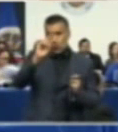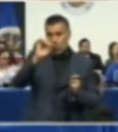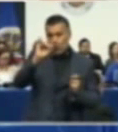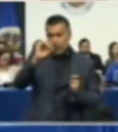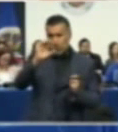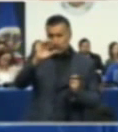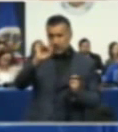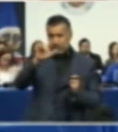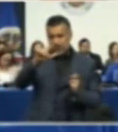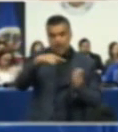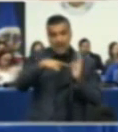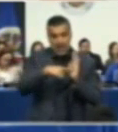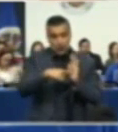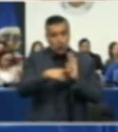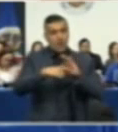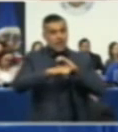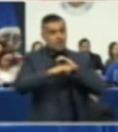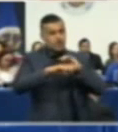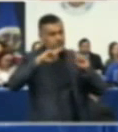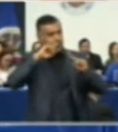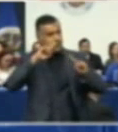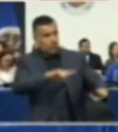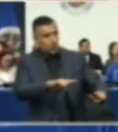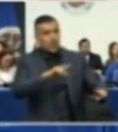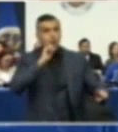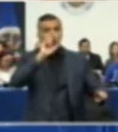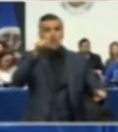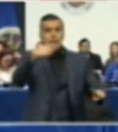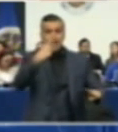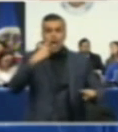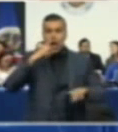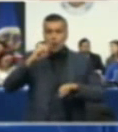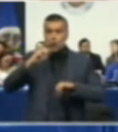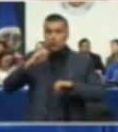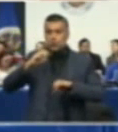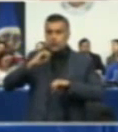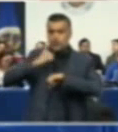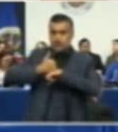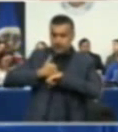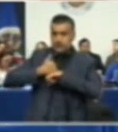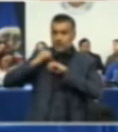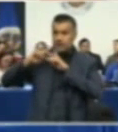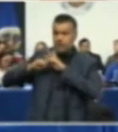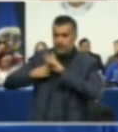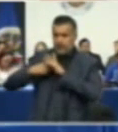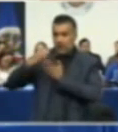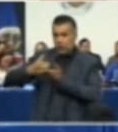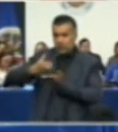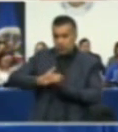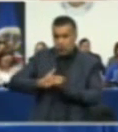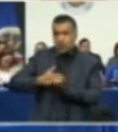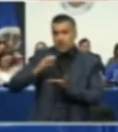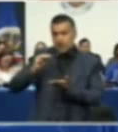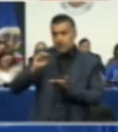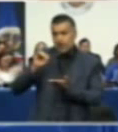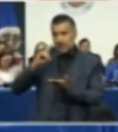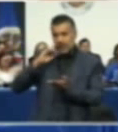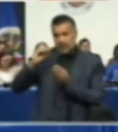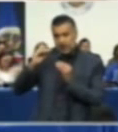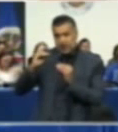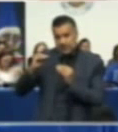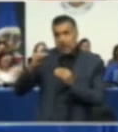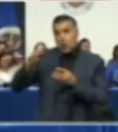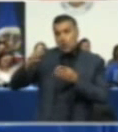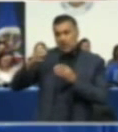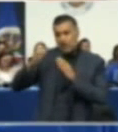Civil responda no solamente a lo establecido, a lo de los principios y preceptos de la Convención en materia de